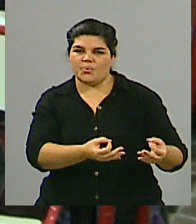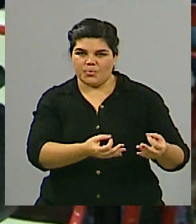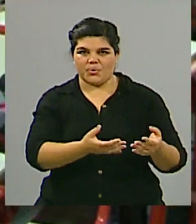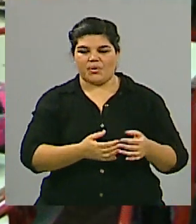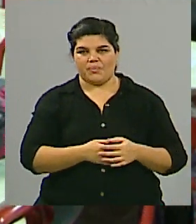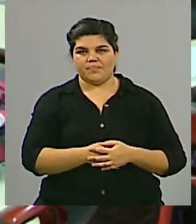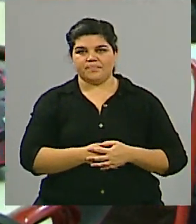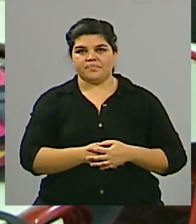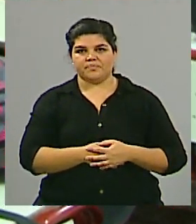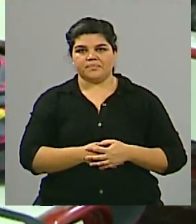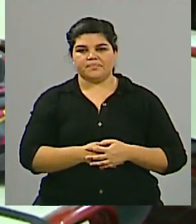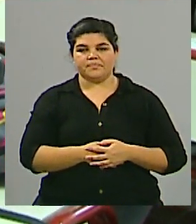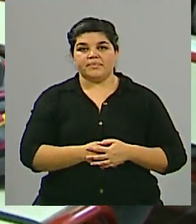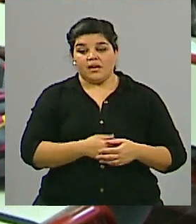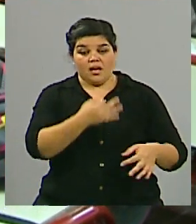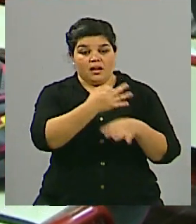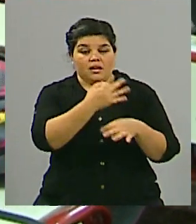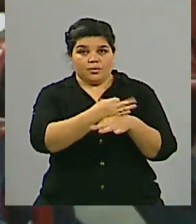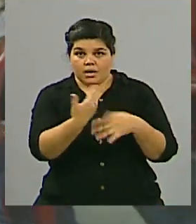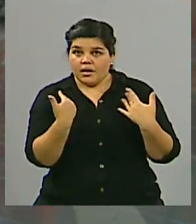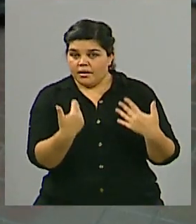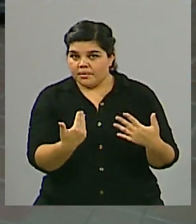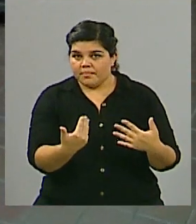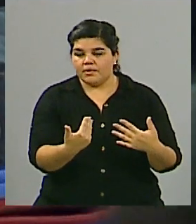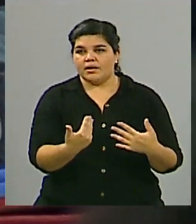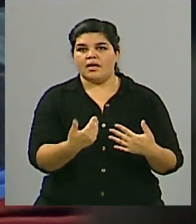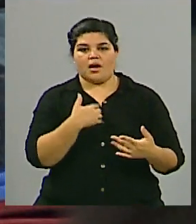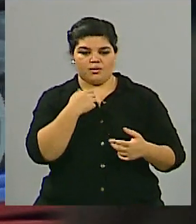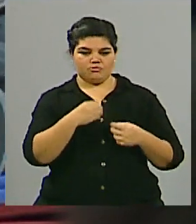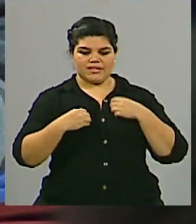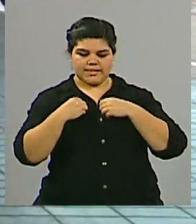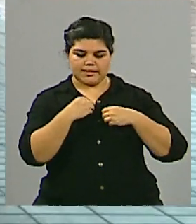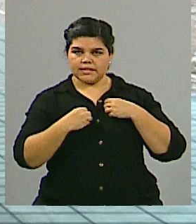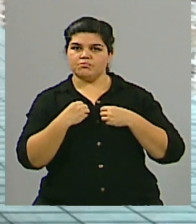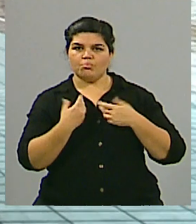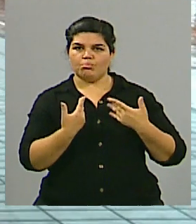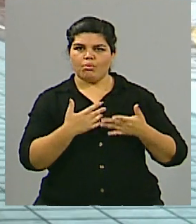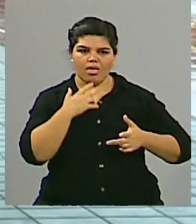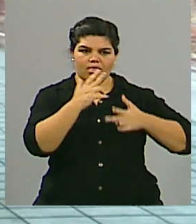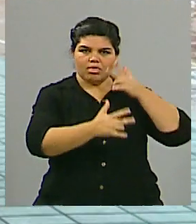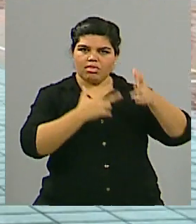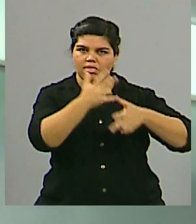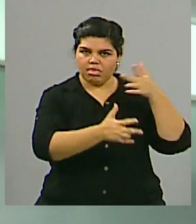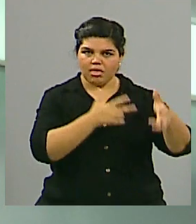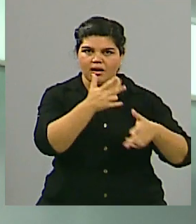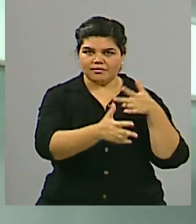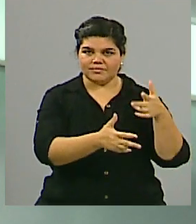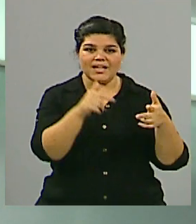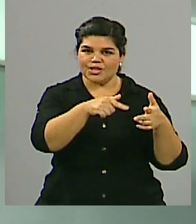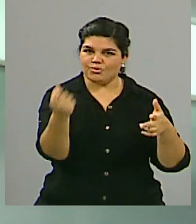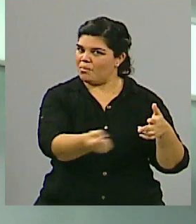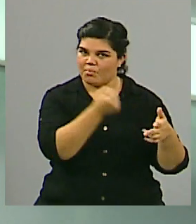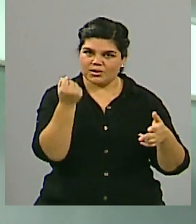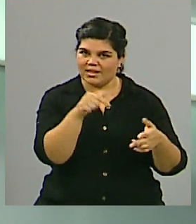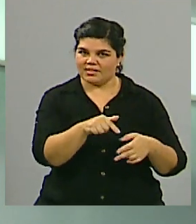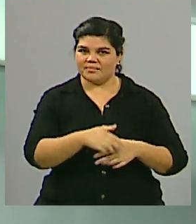digamos, permeable, pueda ser tomada, yo pueda decir lo que siento, ¿no? Habilitar estos espacios es clave. Sin duda. Bueno,